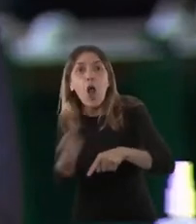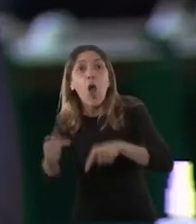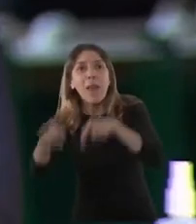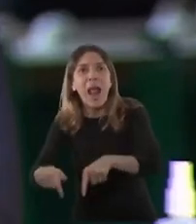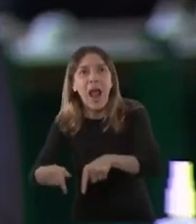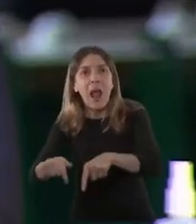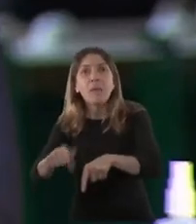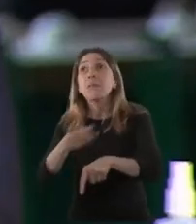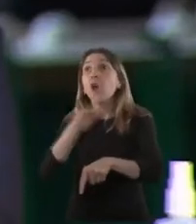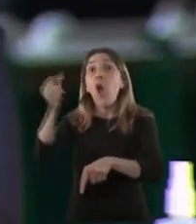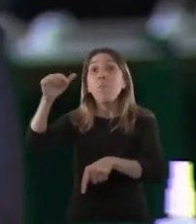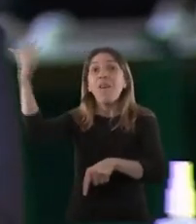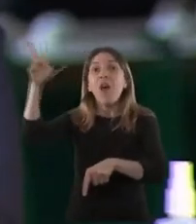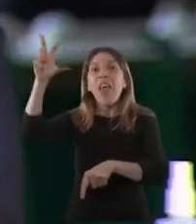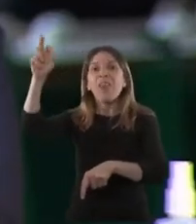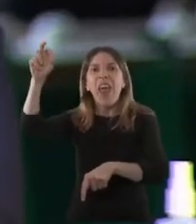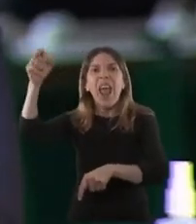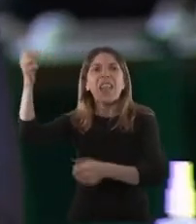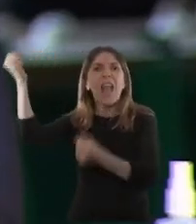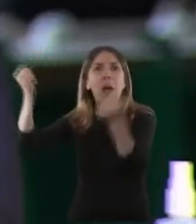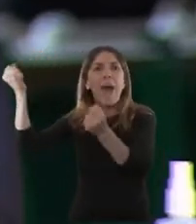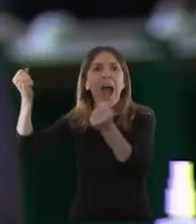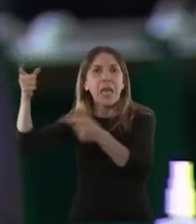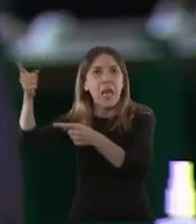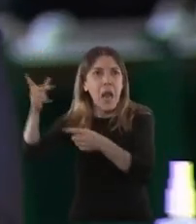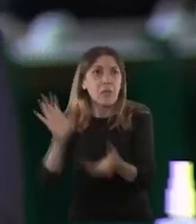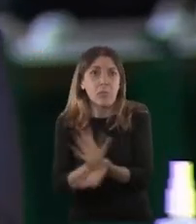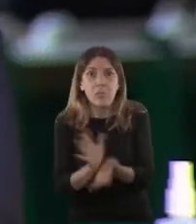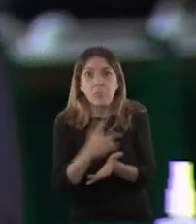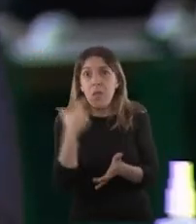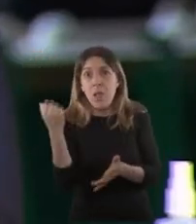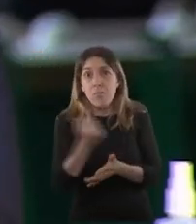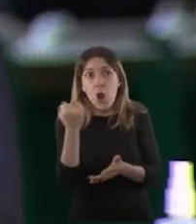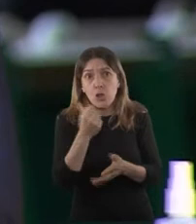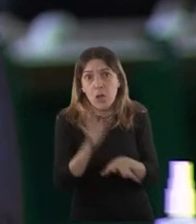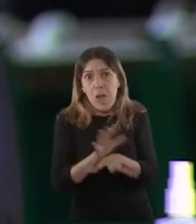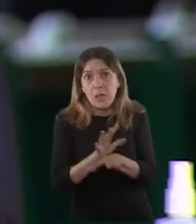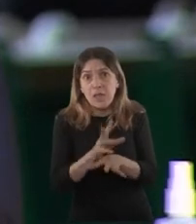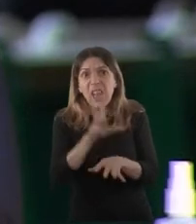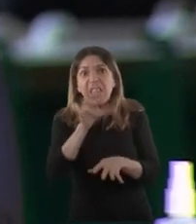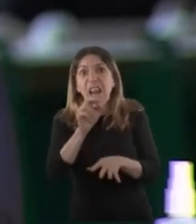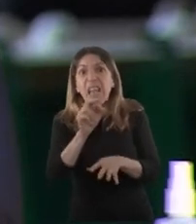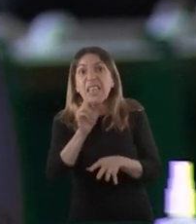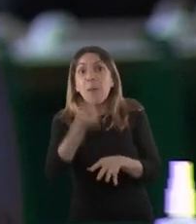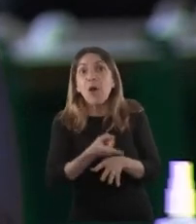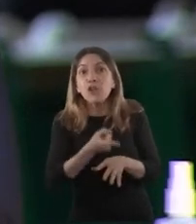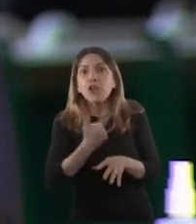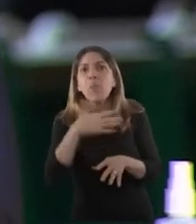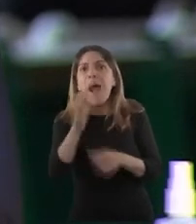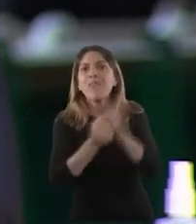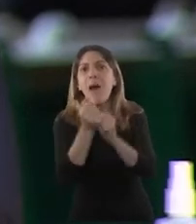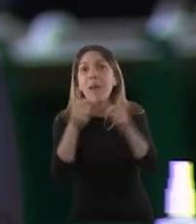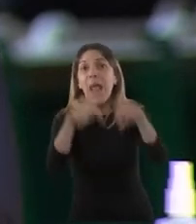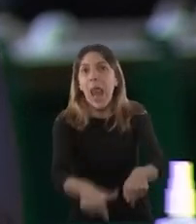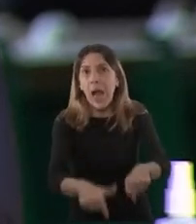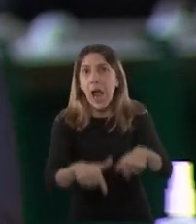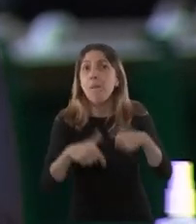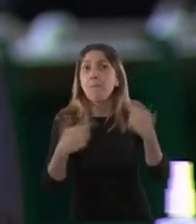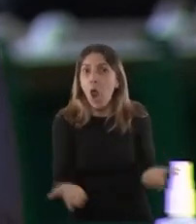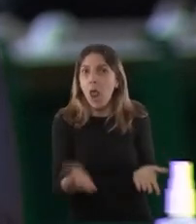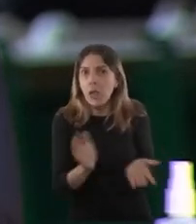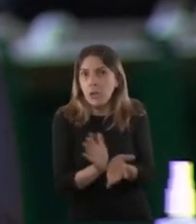Es decir, que aumentó en un 50% la participación de la industria nacional en esta demanda. Y esto,